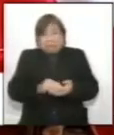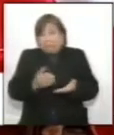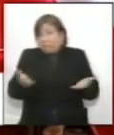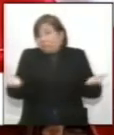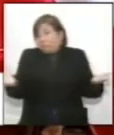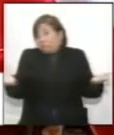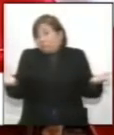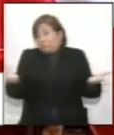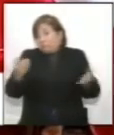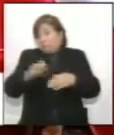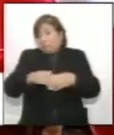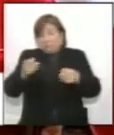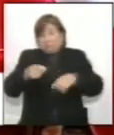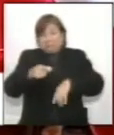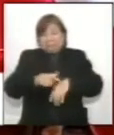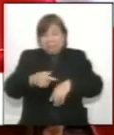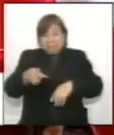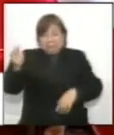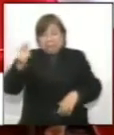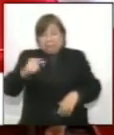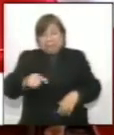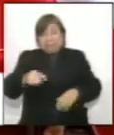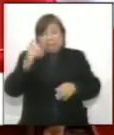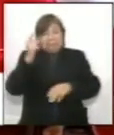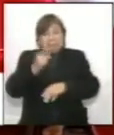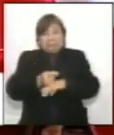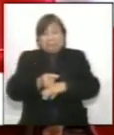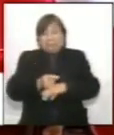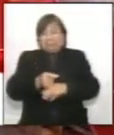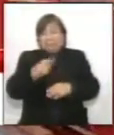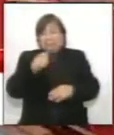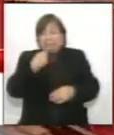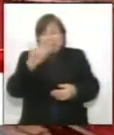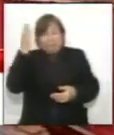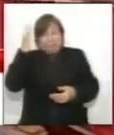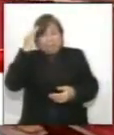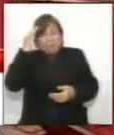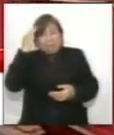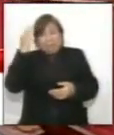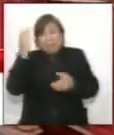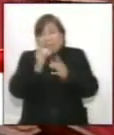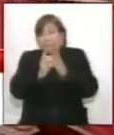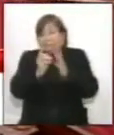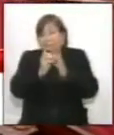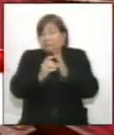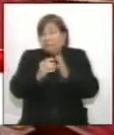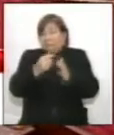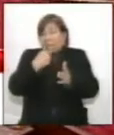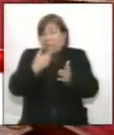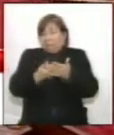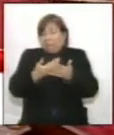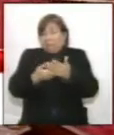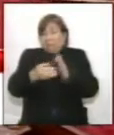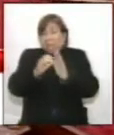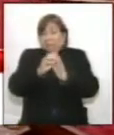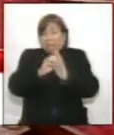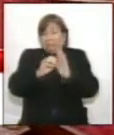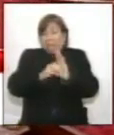estar en vigencia, cuando les toque, van a tener que presentarse a interpelar. Y como ustedes conocen el expertise parlamentario, que es lo que dice la Constitución Política del